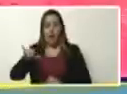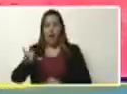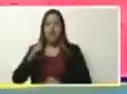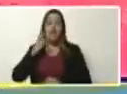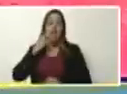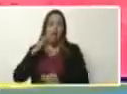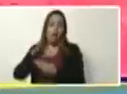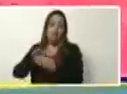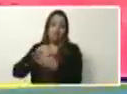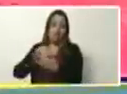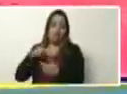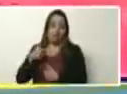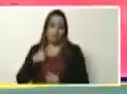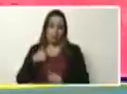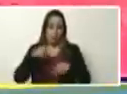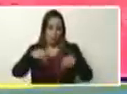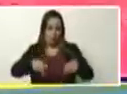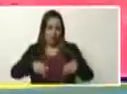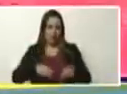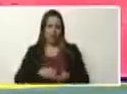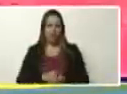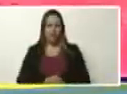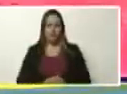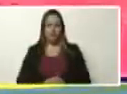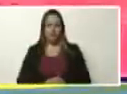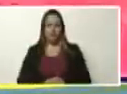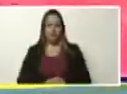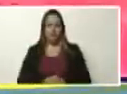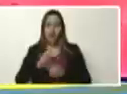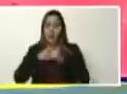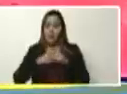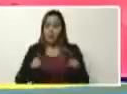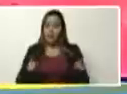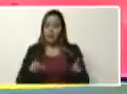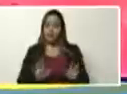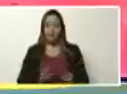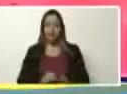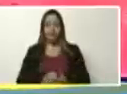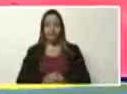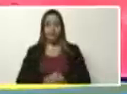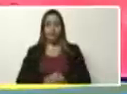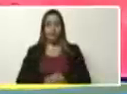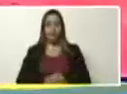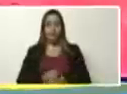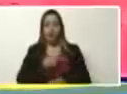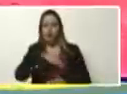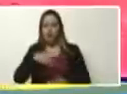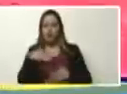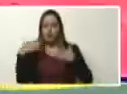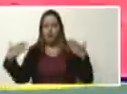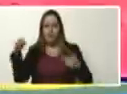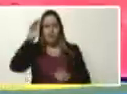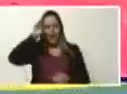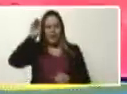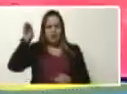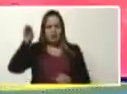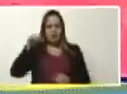todavía hoy. Pero sin lugar a dudas, nuestro gran maestro como